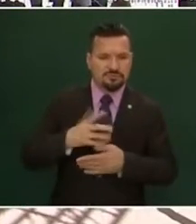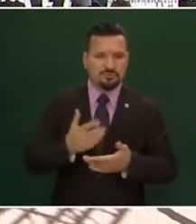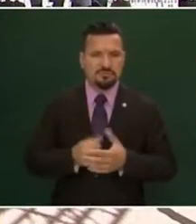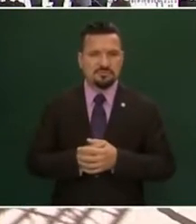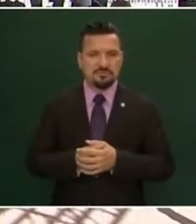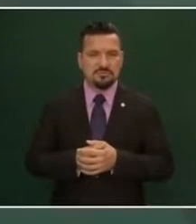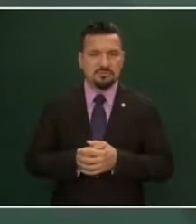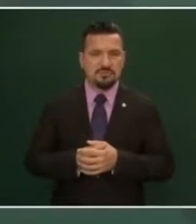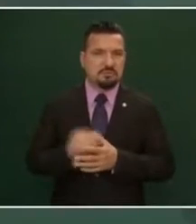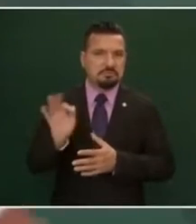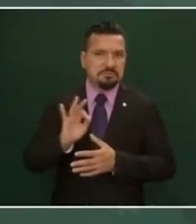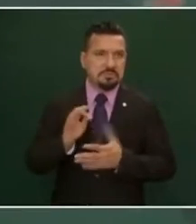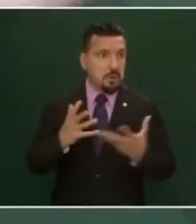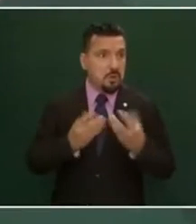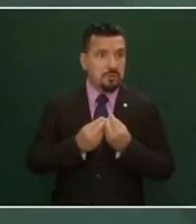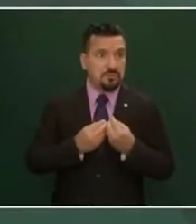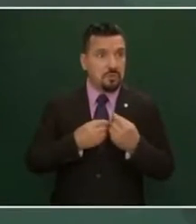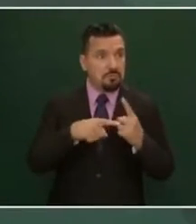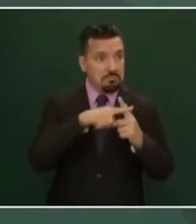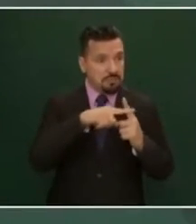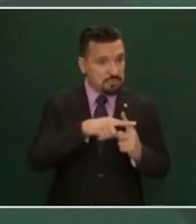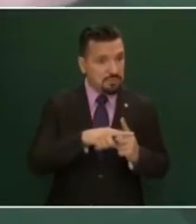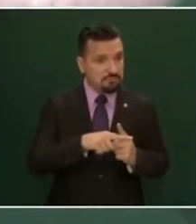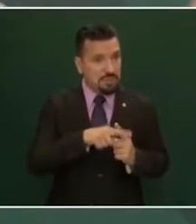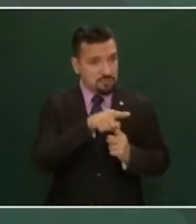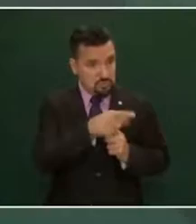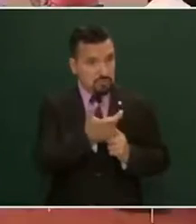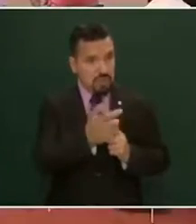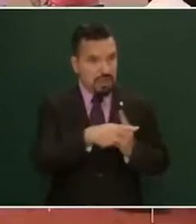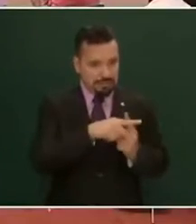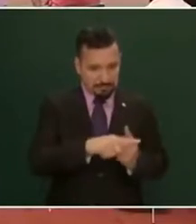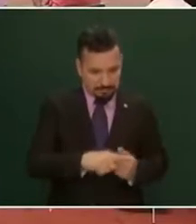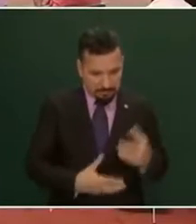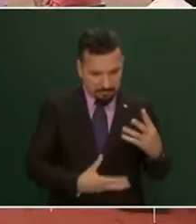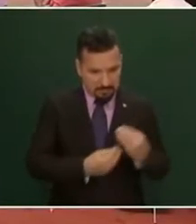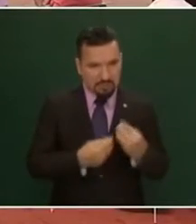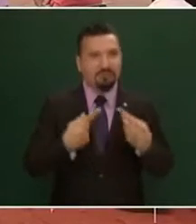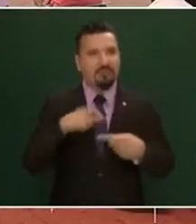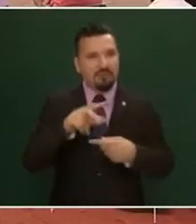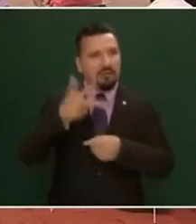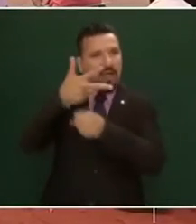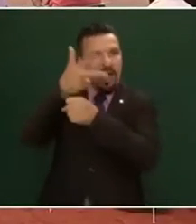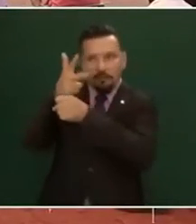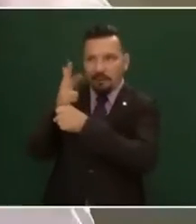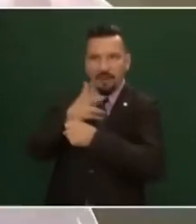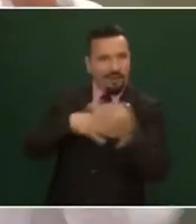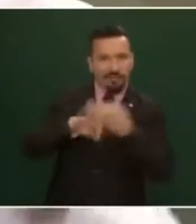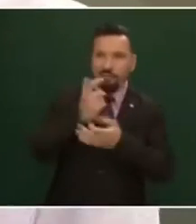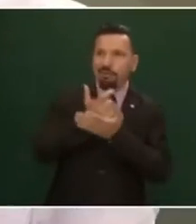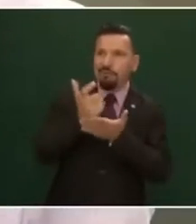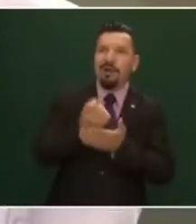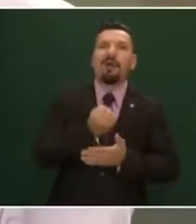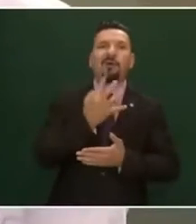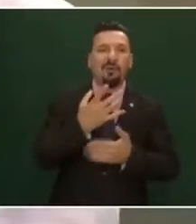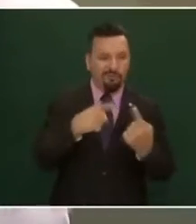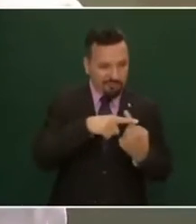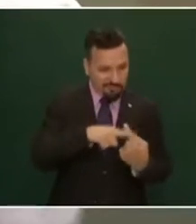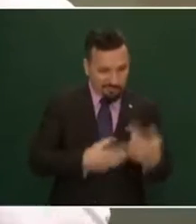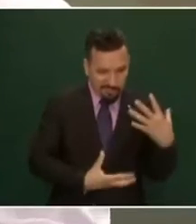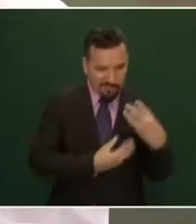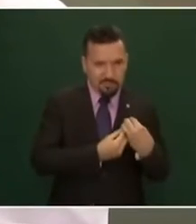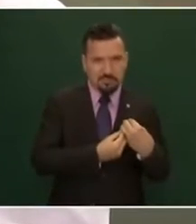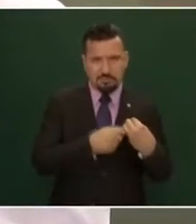a lo mejor no lo llegamos todos, incluyendo los compañeros camarógrafos, fotógrafos. No